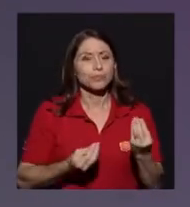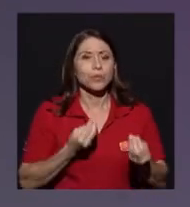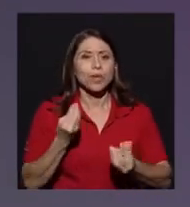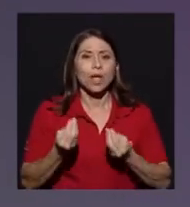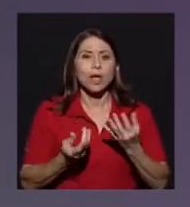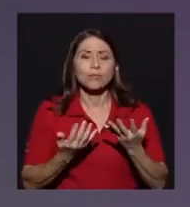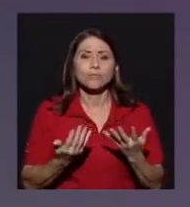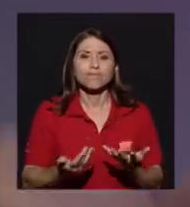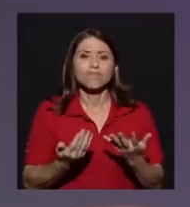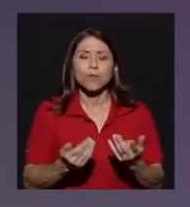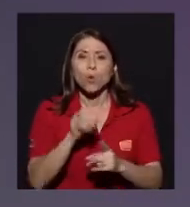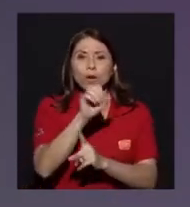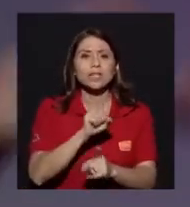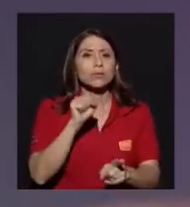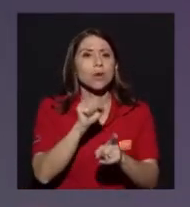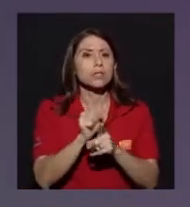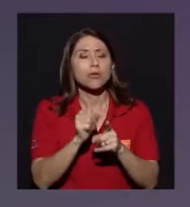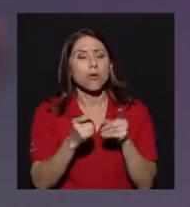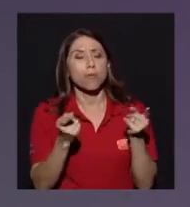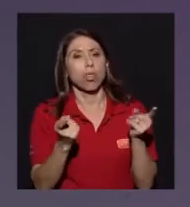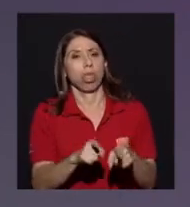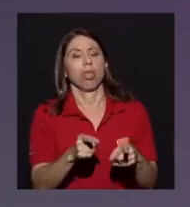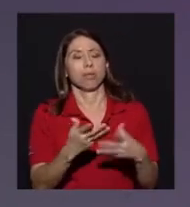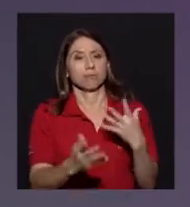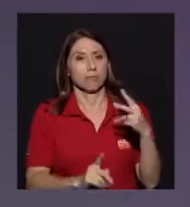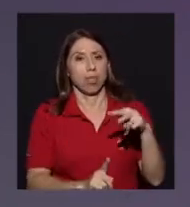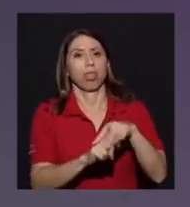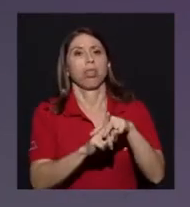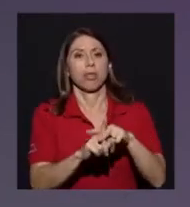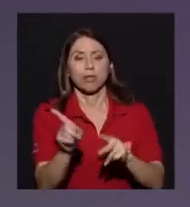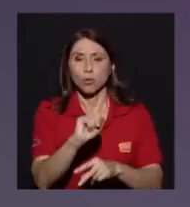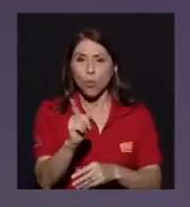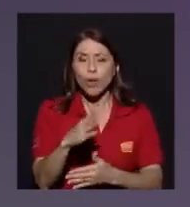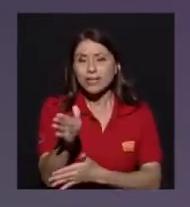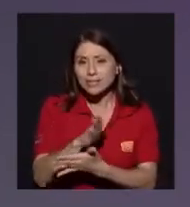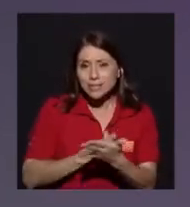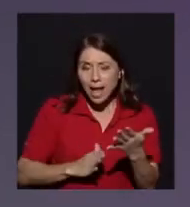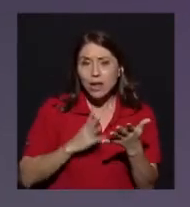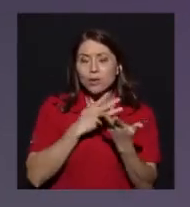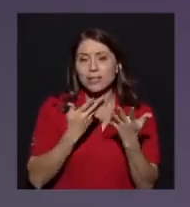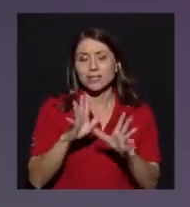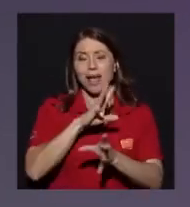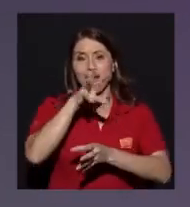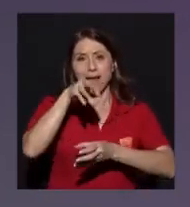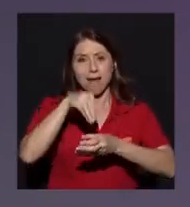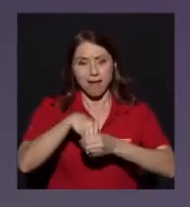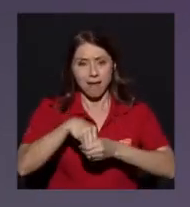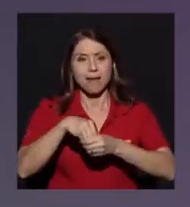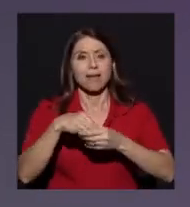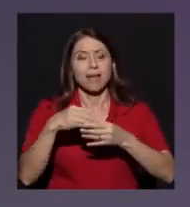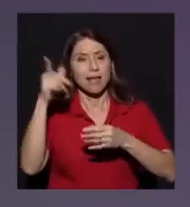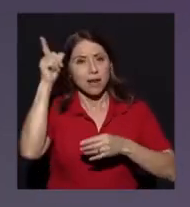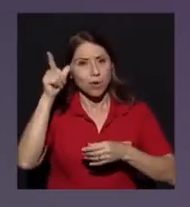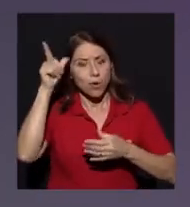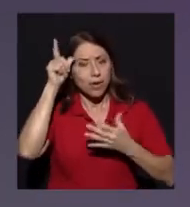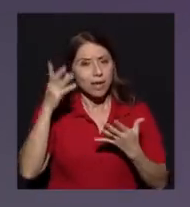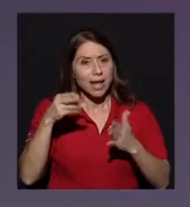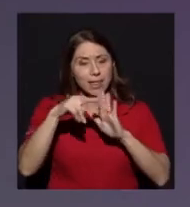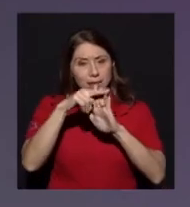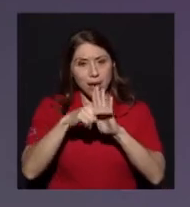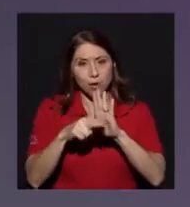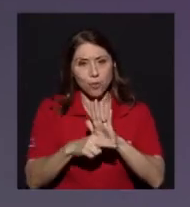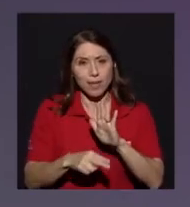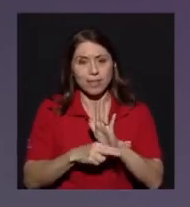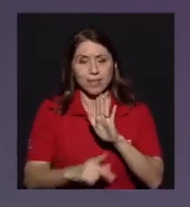situación baladí ahí que apareció sino que es algo que viene dentro de la lógica verdad de la normativa